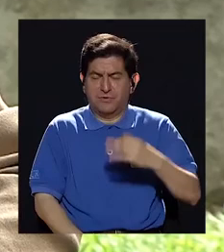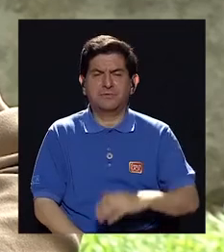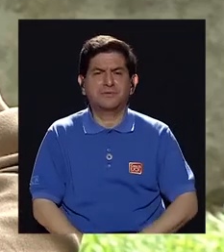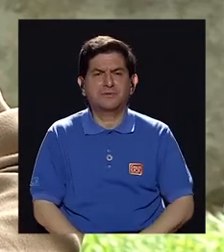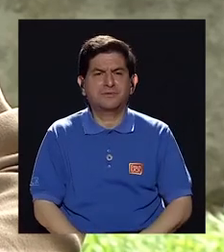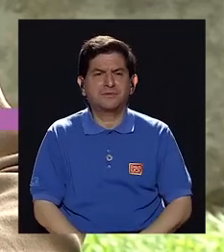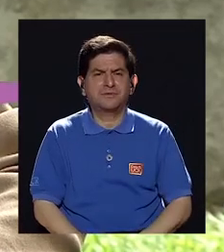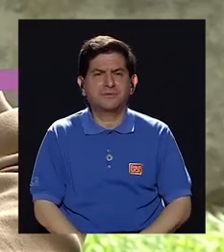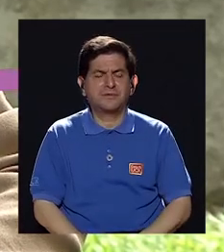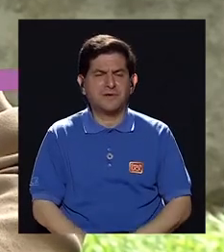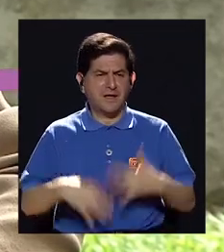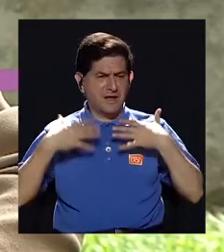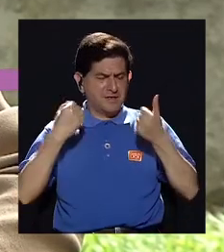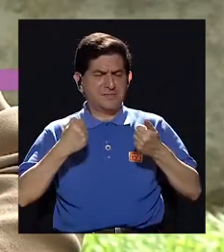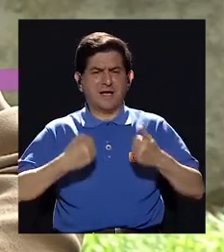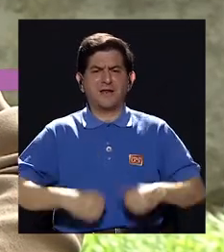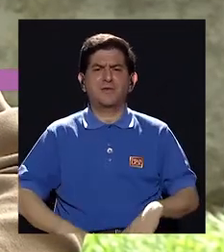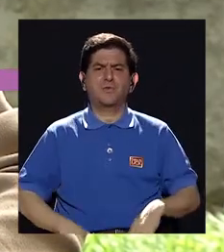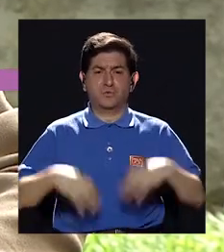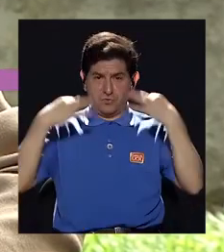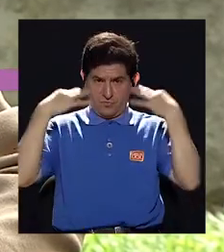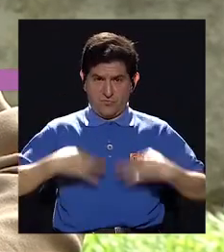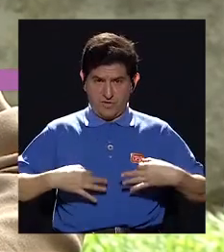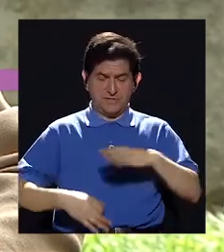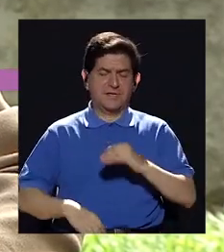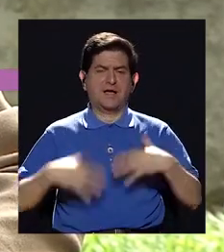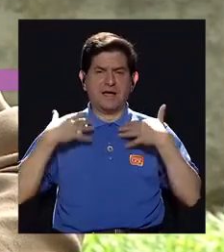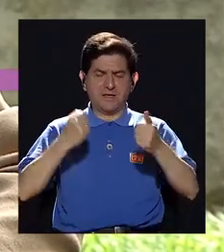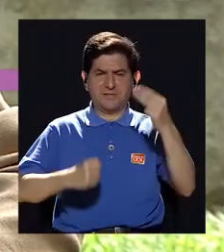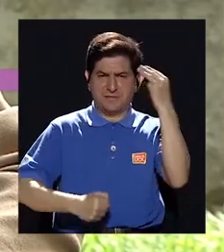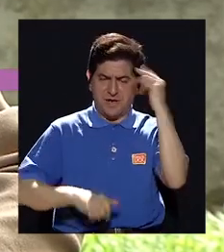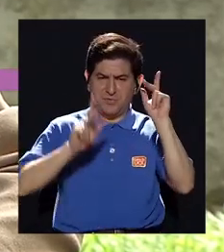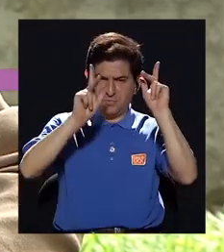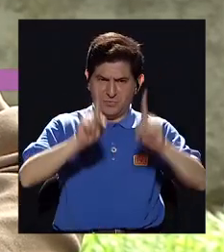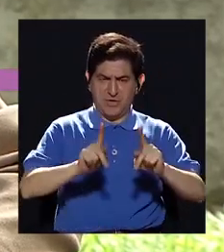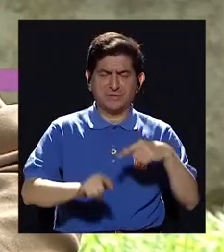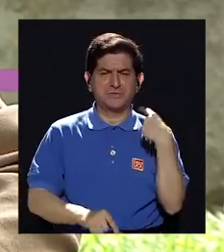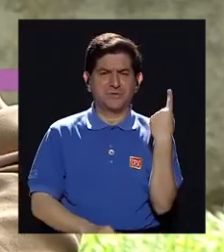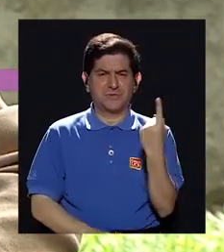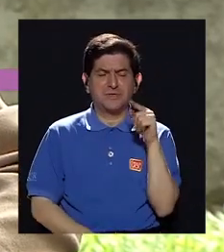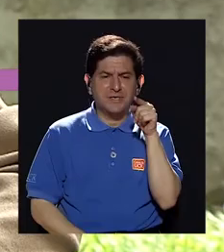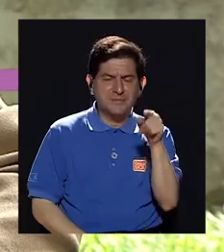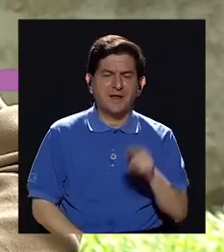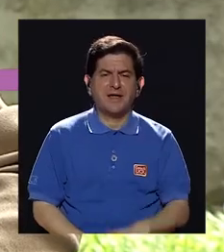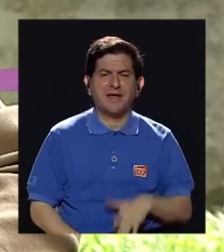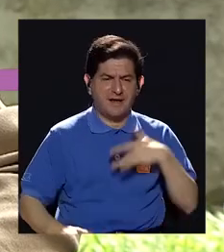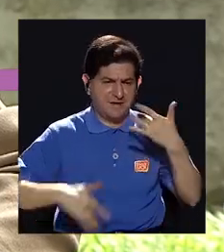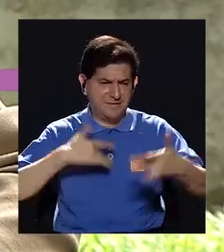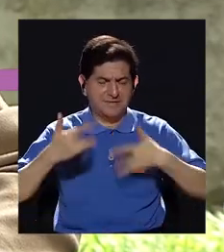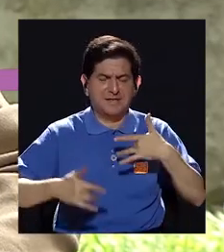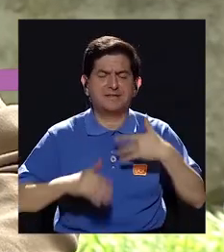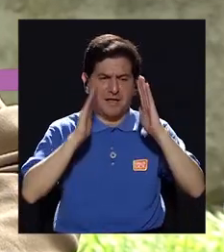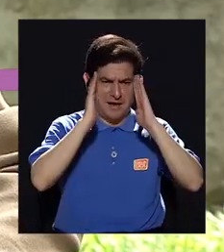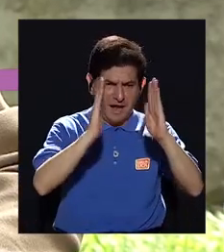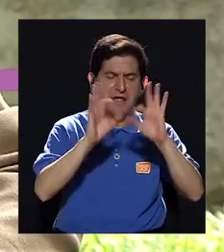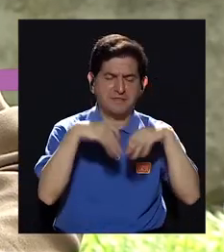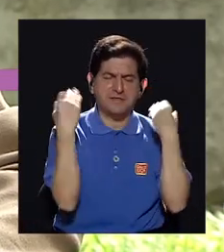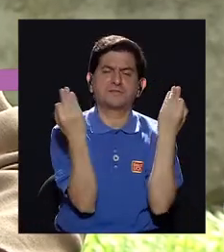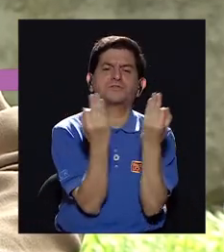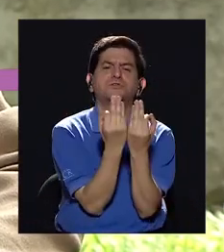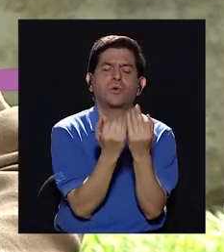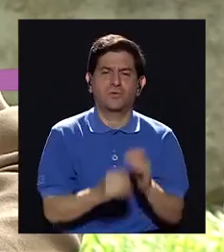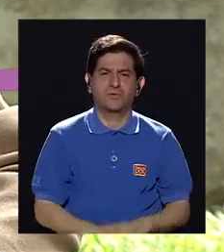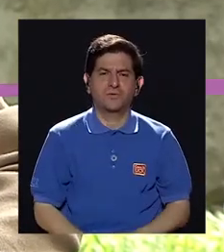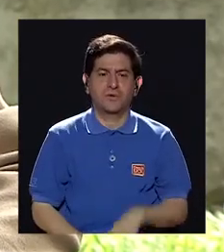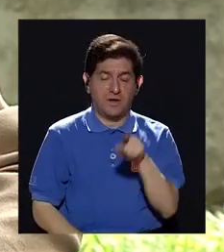tanto para la salud física como para la salud mental de esa persona que siente que realmente está siendo atendida por su